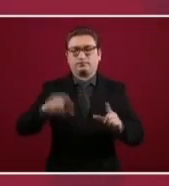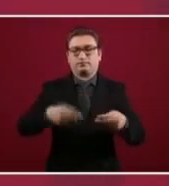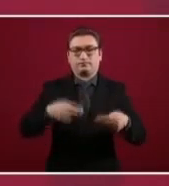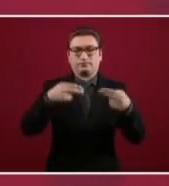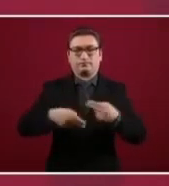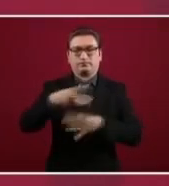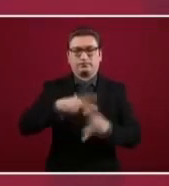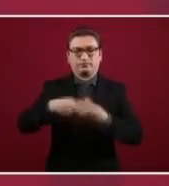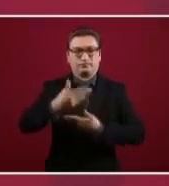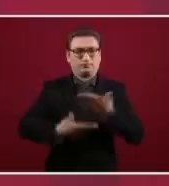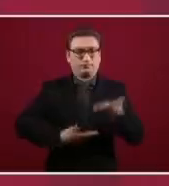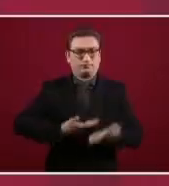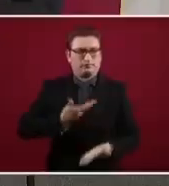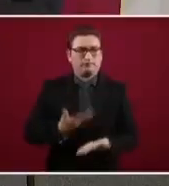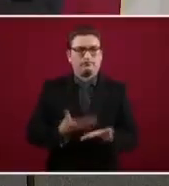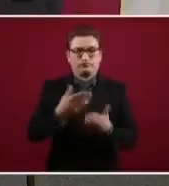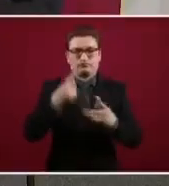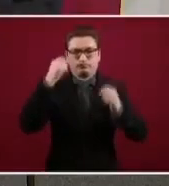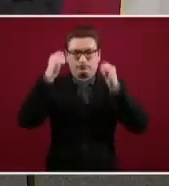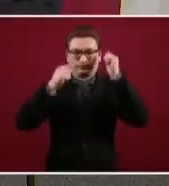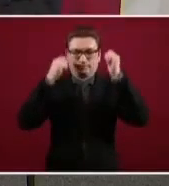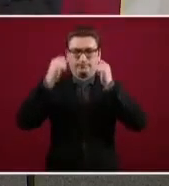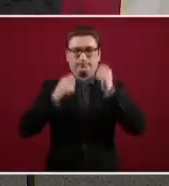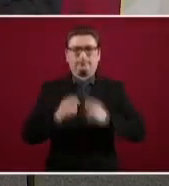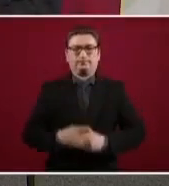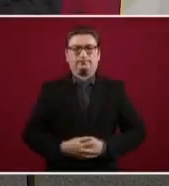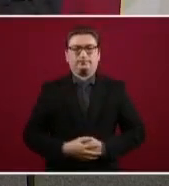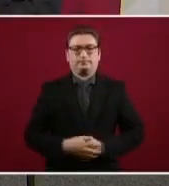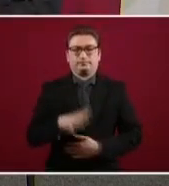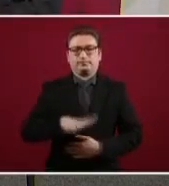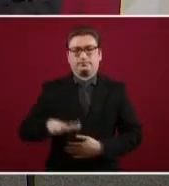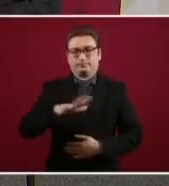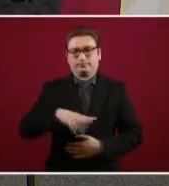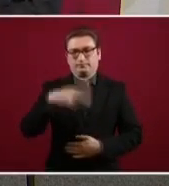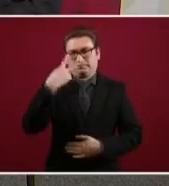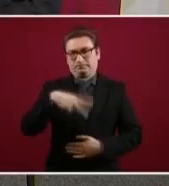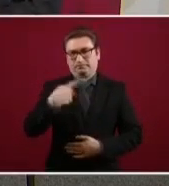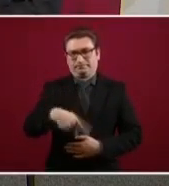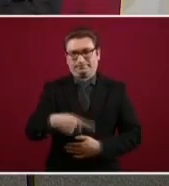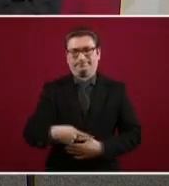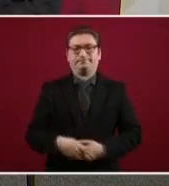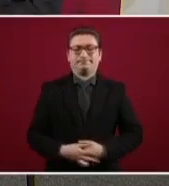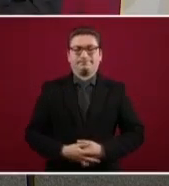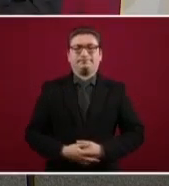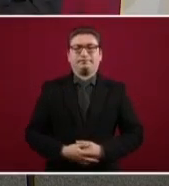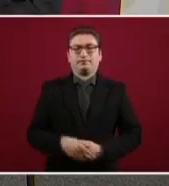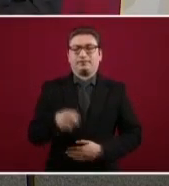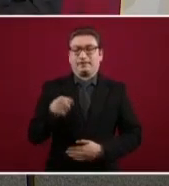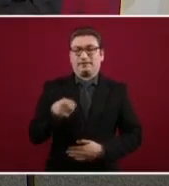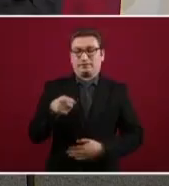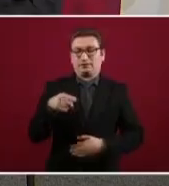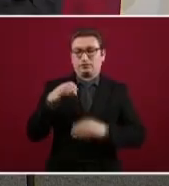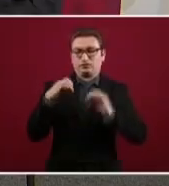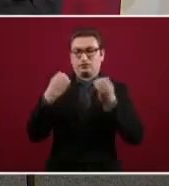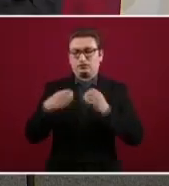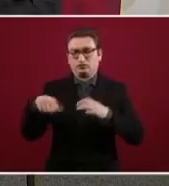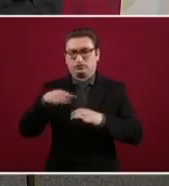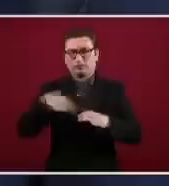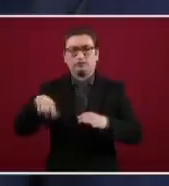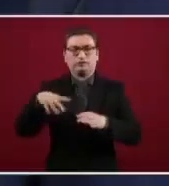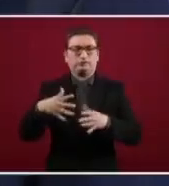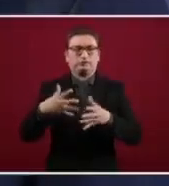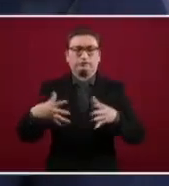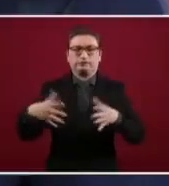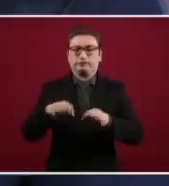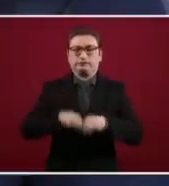servicios y turismo del país es una organización muy